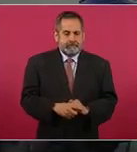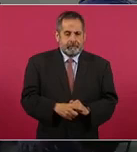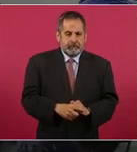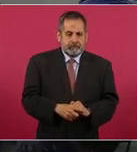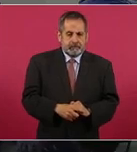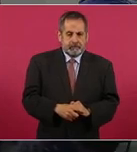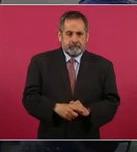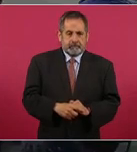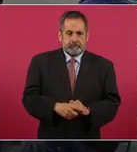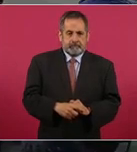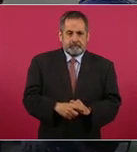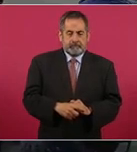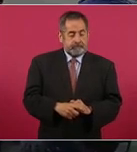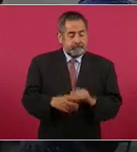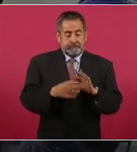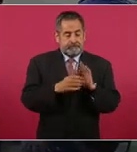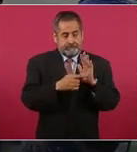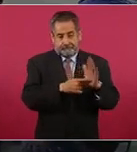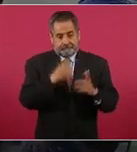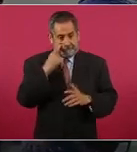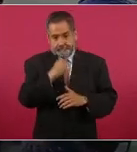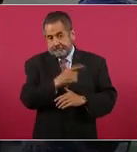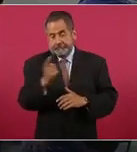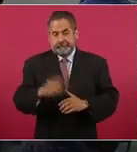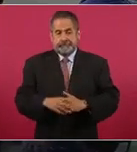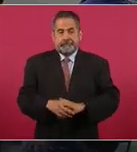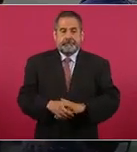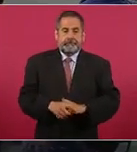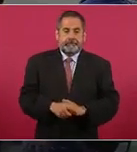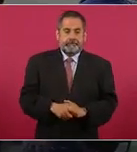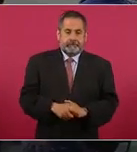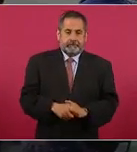Y hay que darle el crédito al...